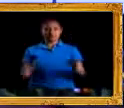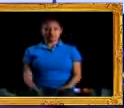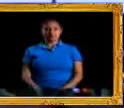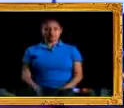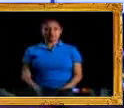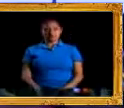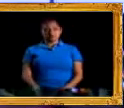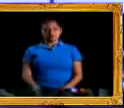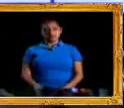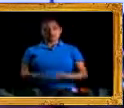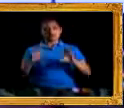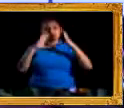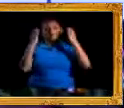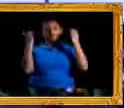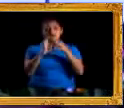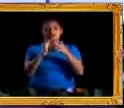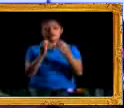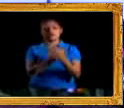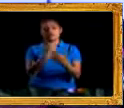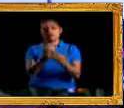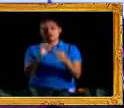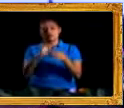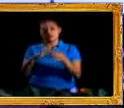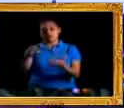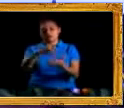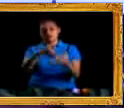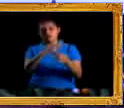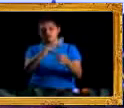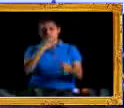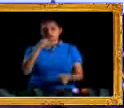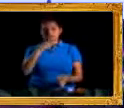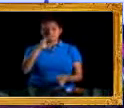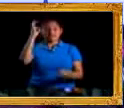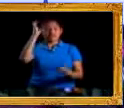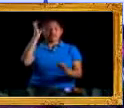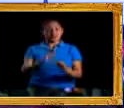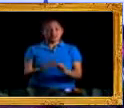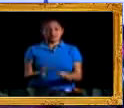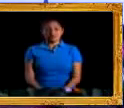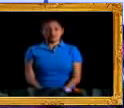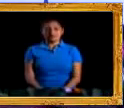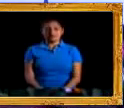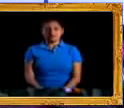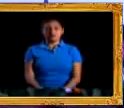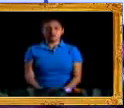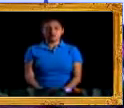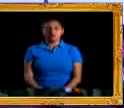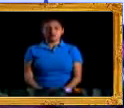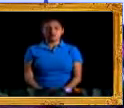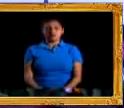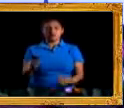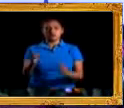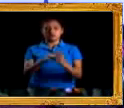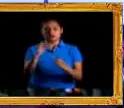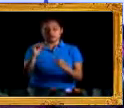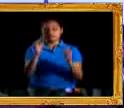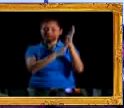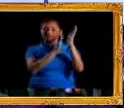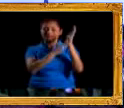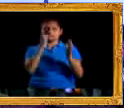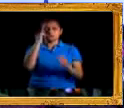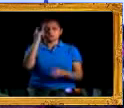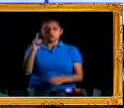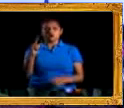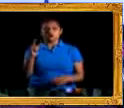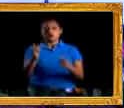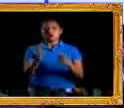La esfera de la economía del reino de Dios es la fe, con la que adoramos al Señor. Con la fe usted